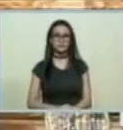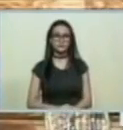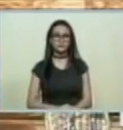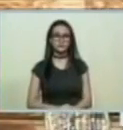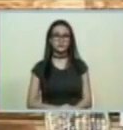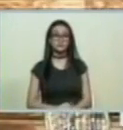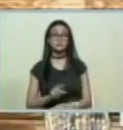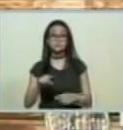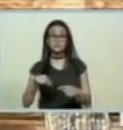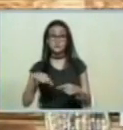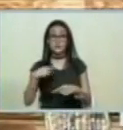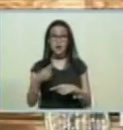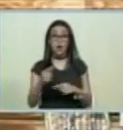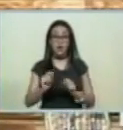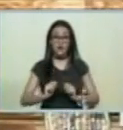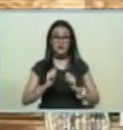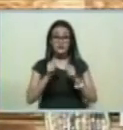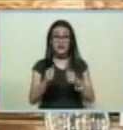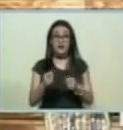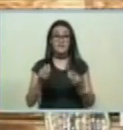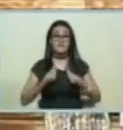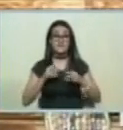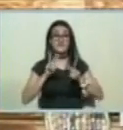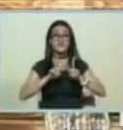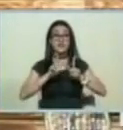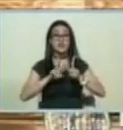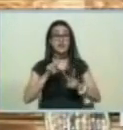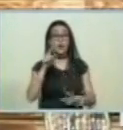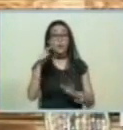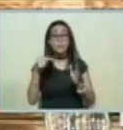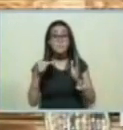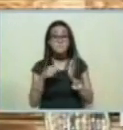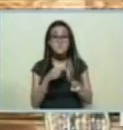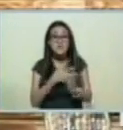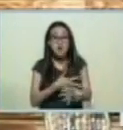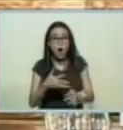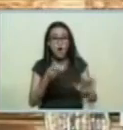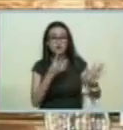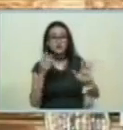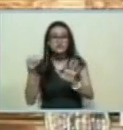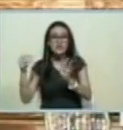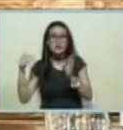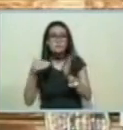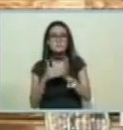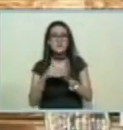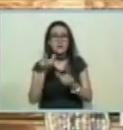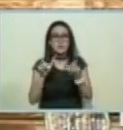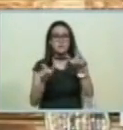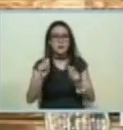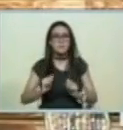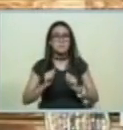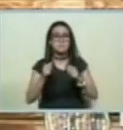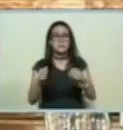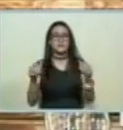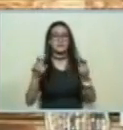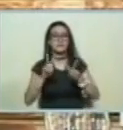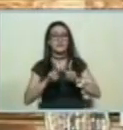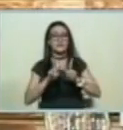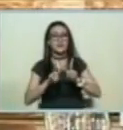Estamos próximos a entregar la vivienda a 1.800.000. Y todas las viviendas que se entreguen